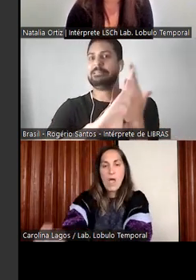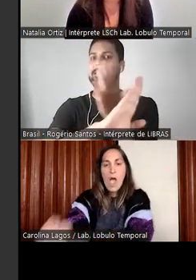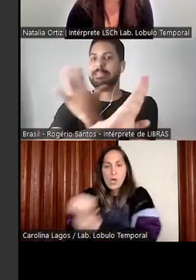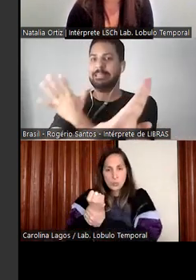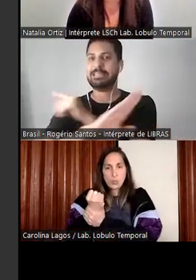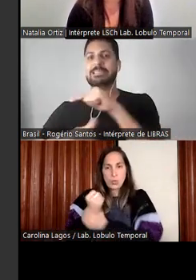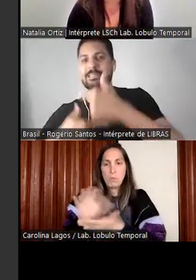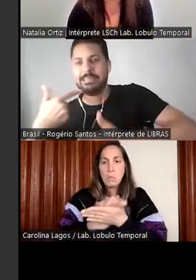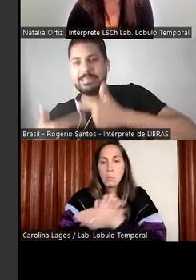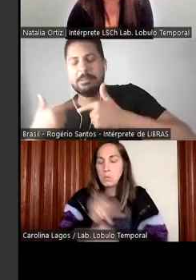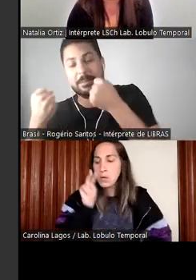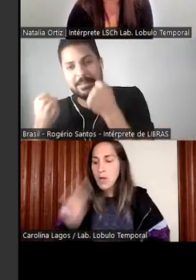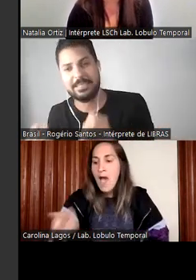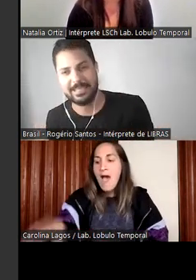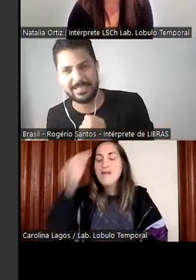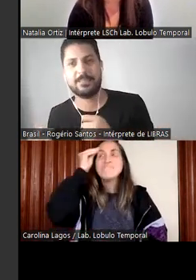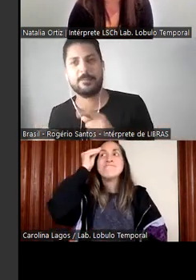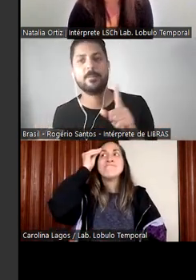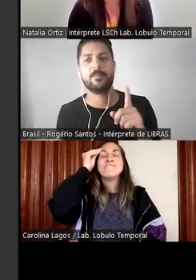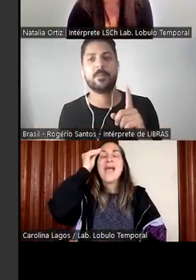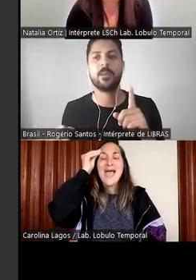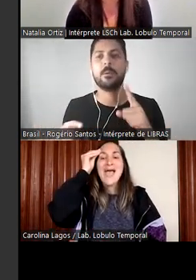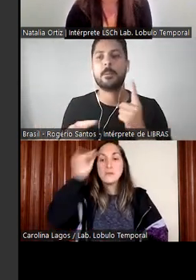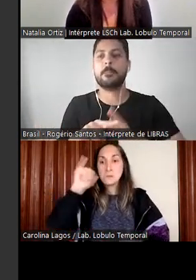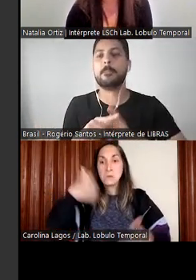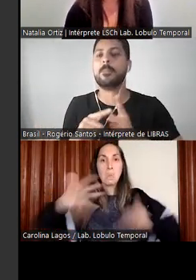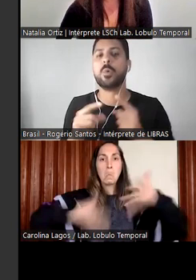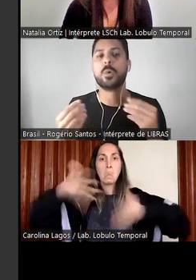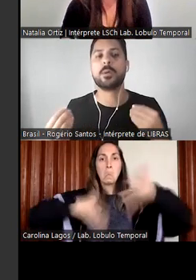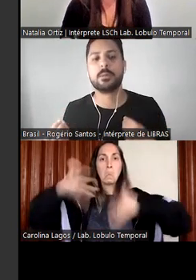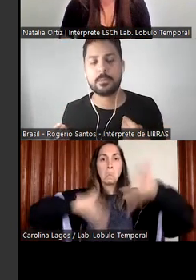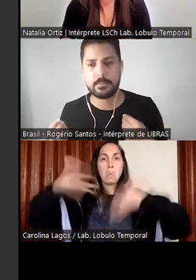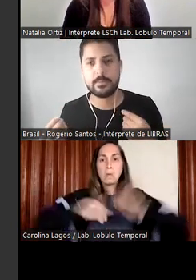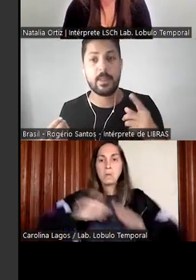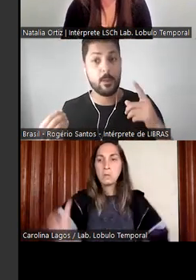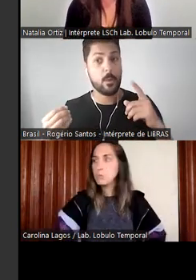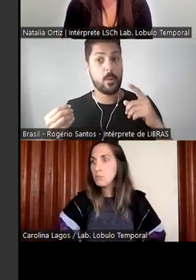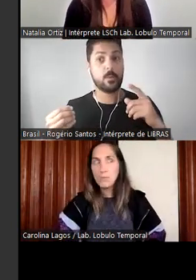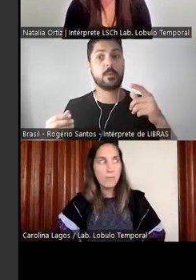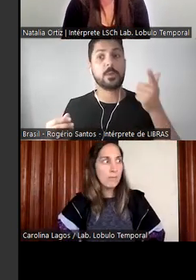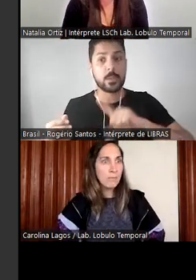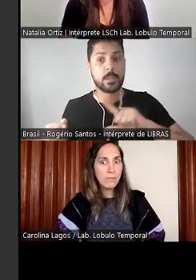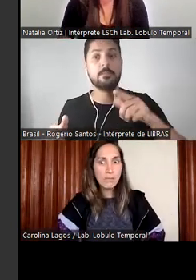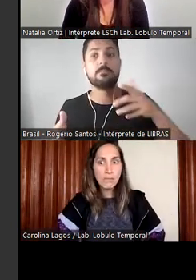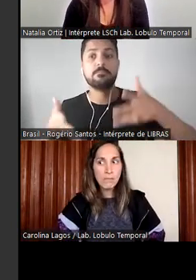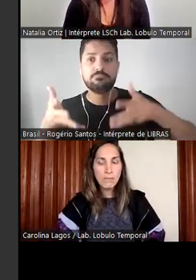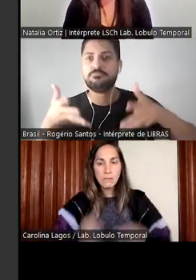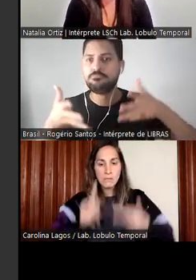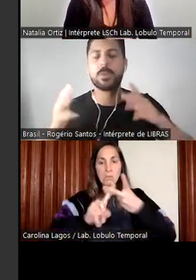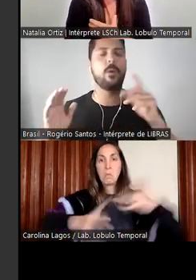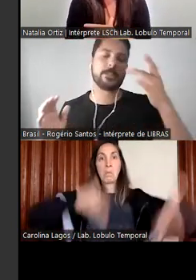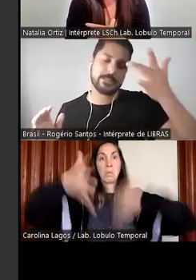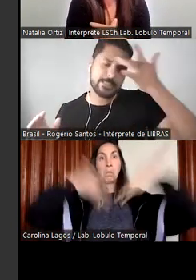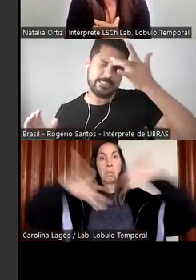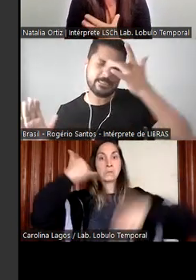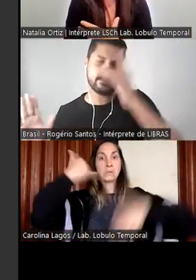acá les mostramos estos dibujos porque, por ejemplo, ayudan mucho para poder recordar la secuencia, porque la